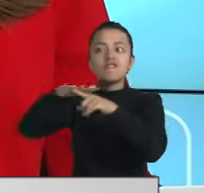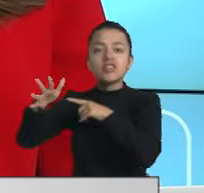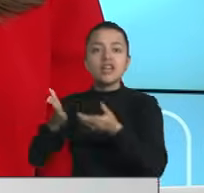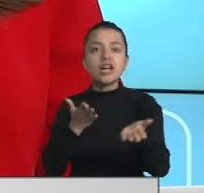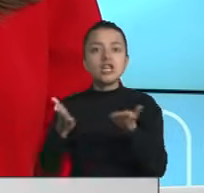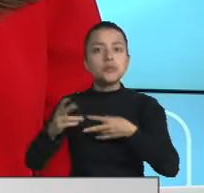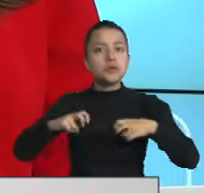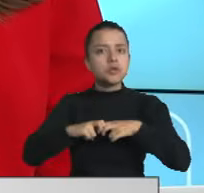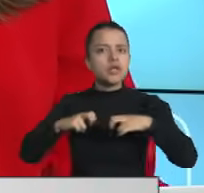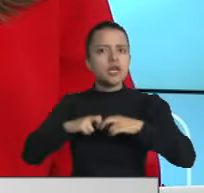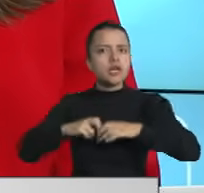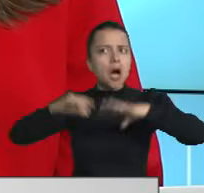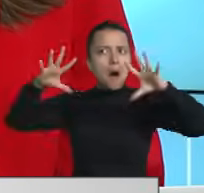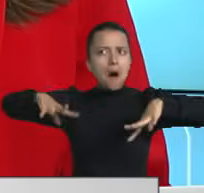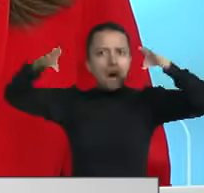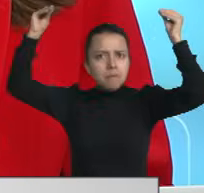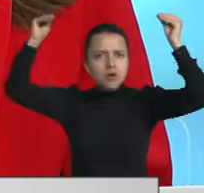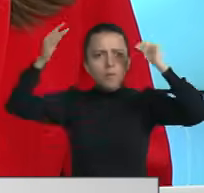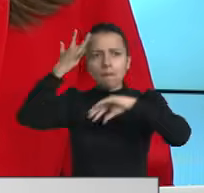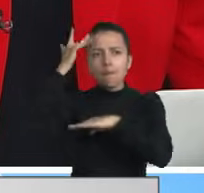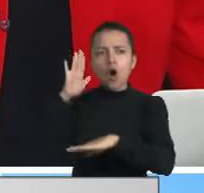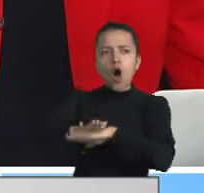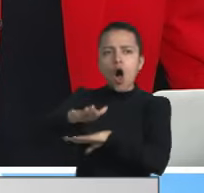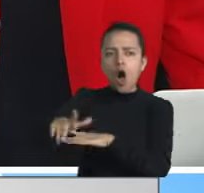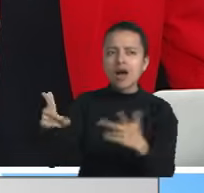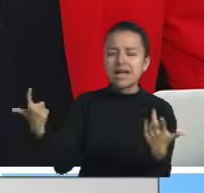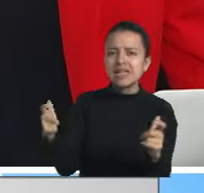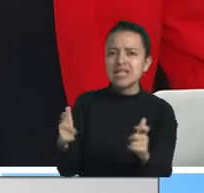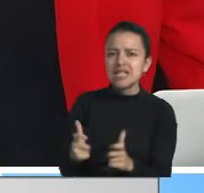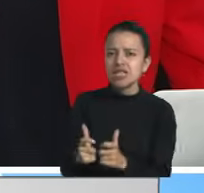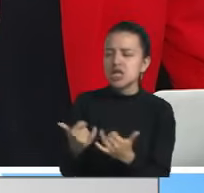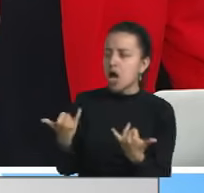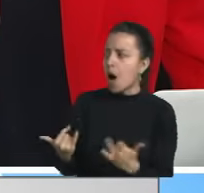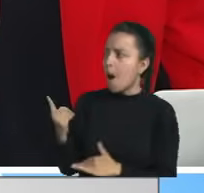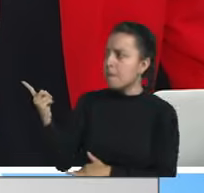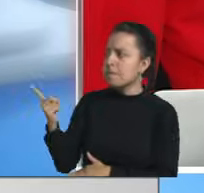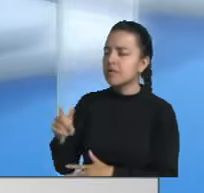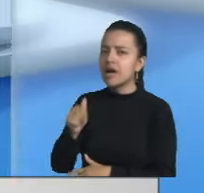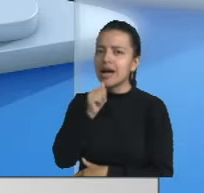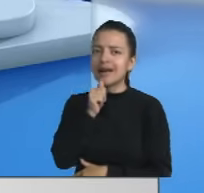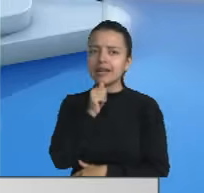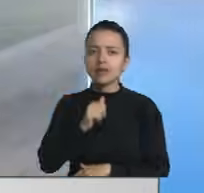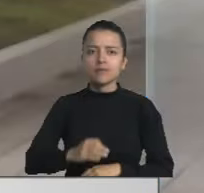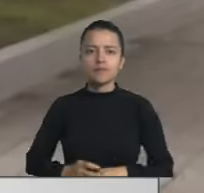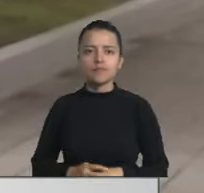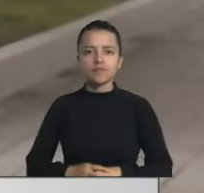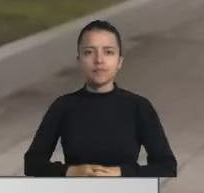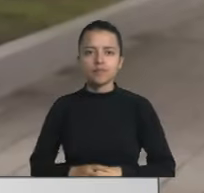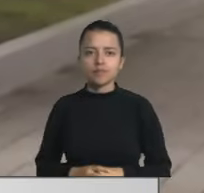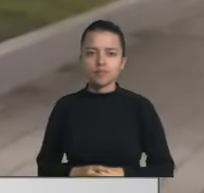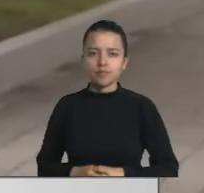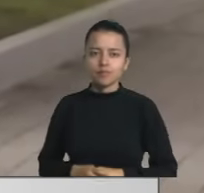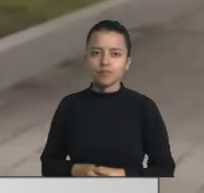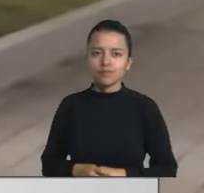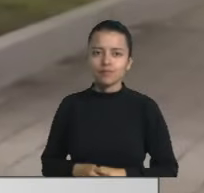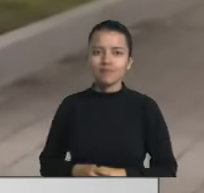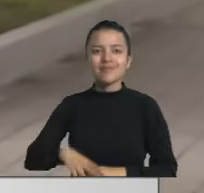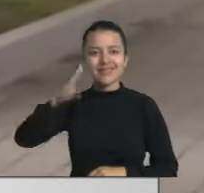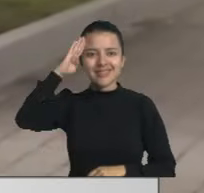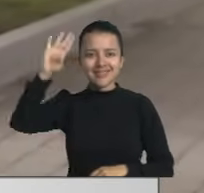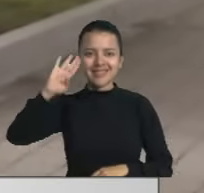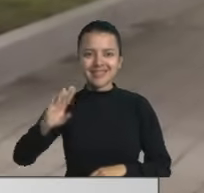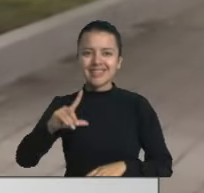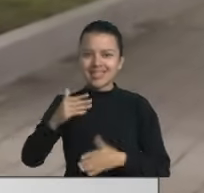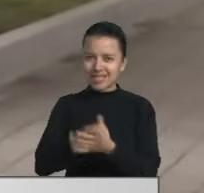necesaria para el abastecimiento de energía. Nicolás Romero, ¿cuál es la situación? Muy buenas tardes. Hola, Luisa,